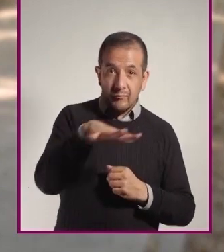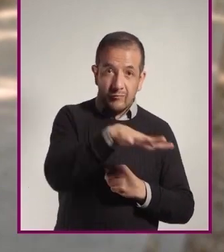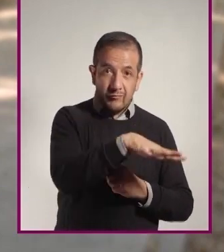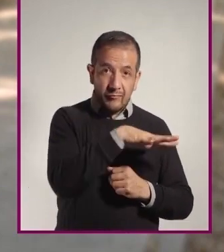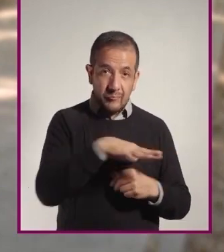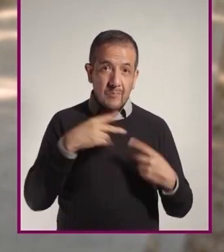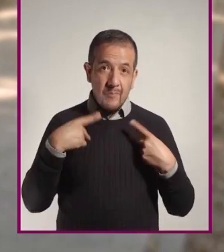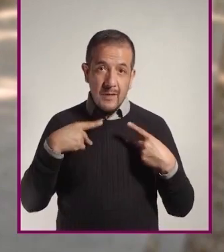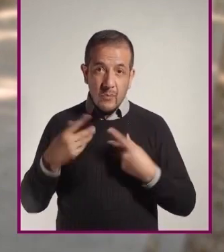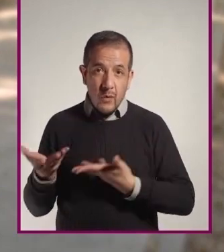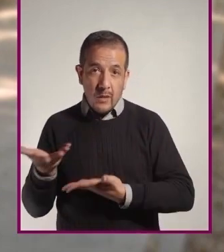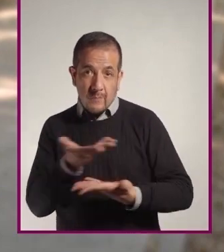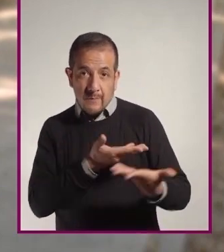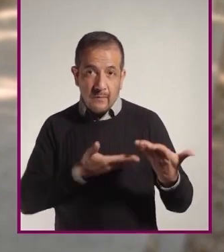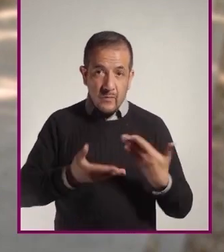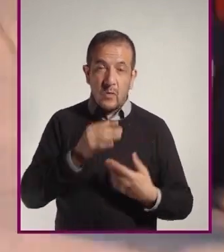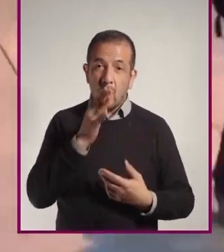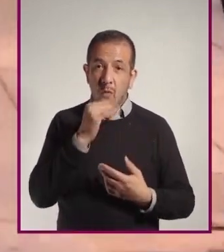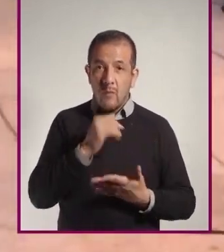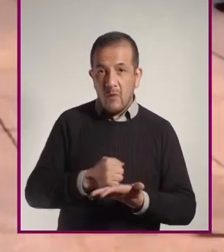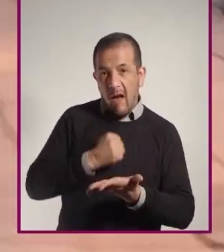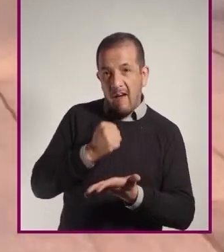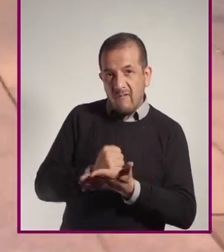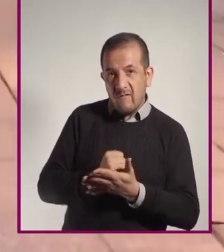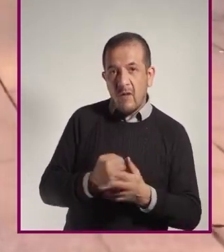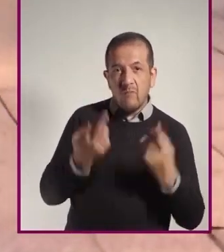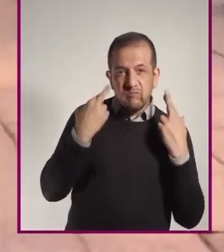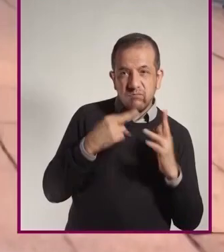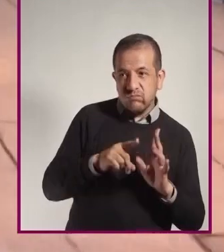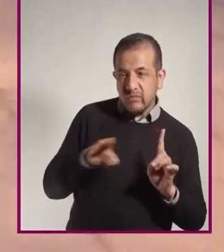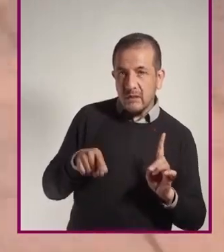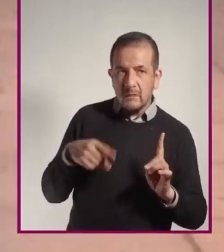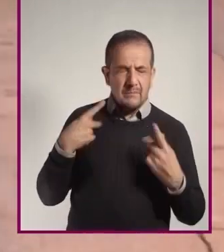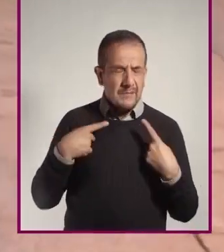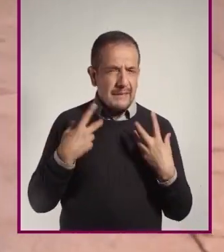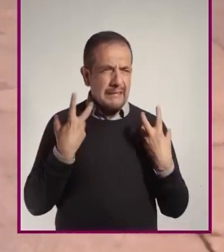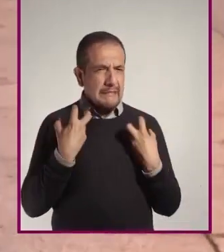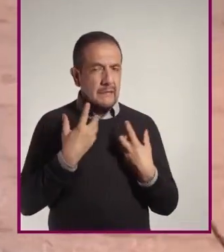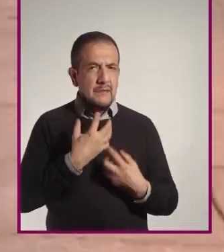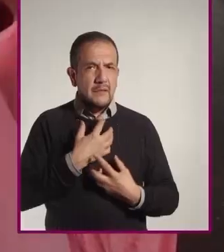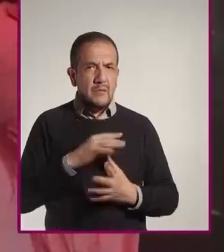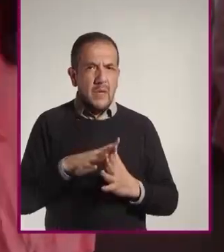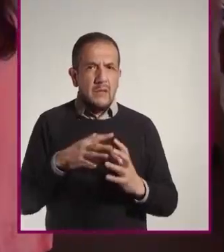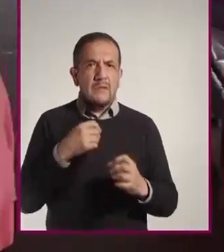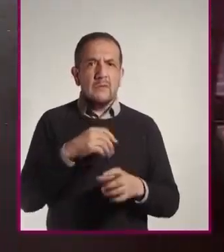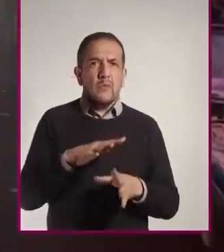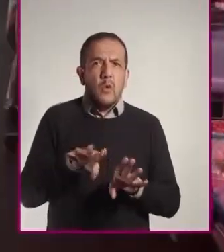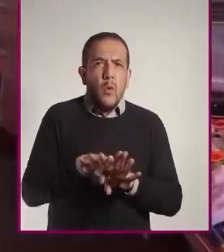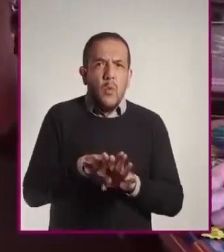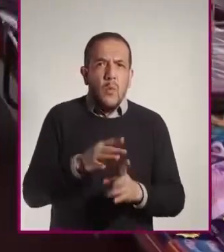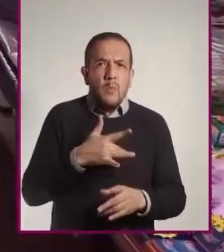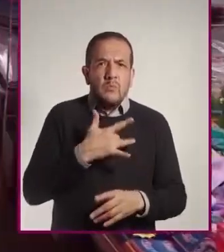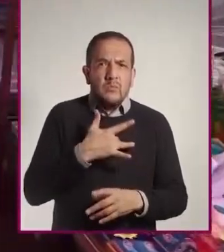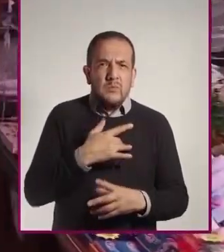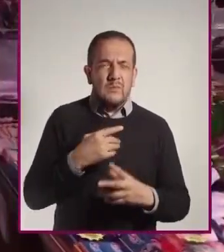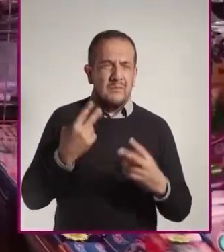jamás imponer una atmósfera sonora a otros. Hacerlo provoca estrés, pues el ruido es todo sonido indeseable que afecta o perjudica a